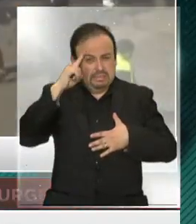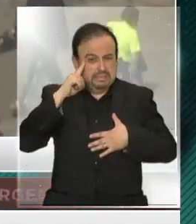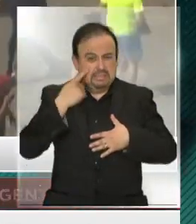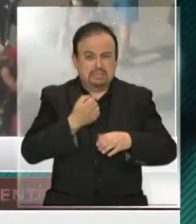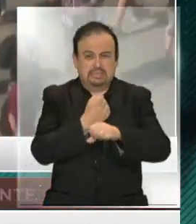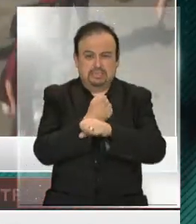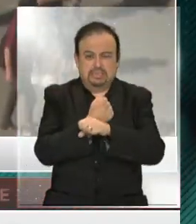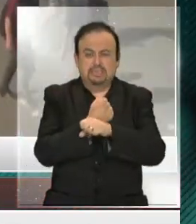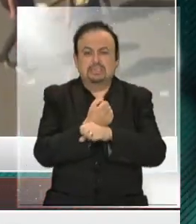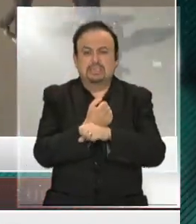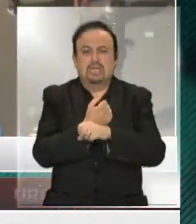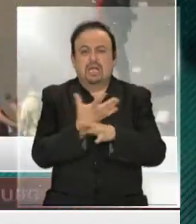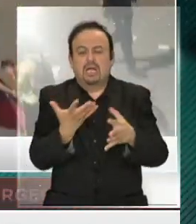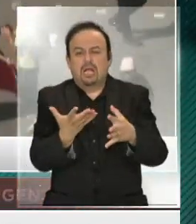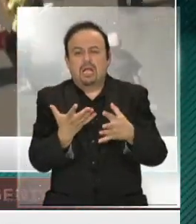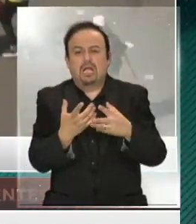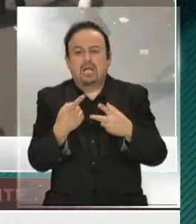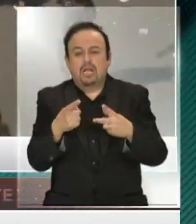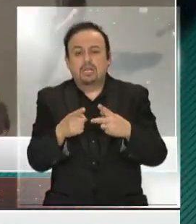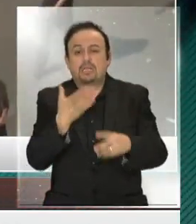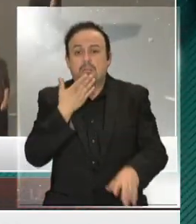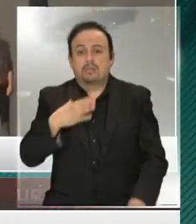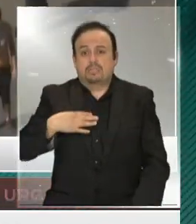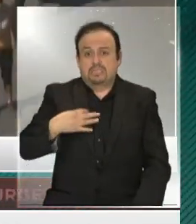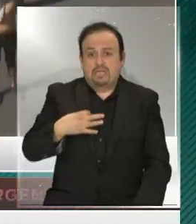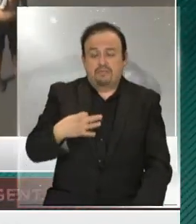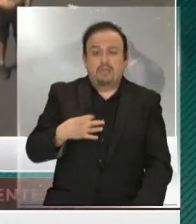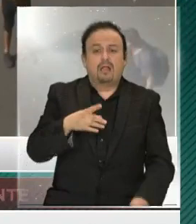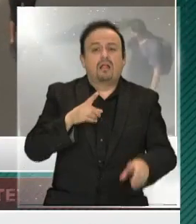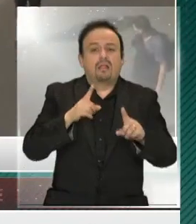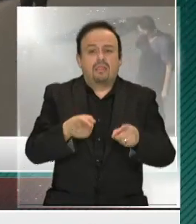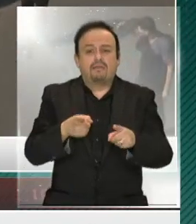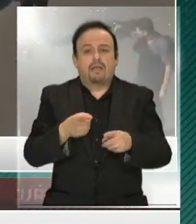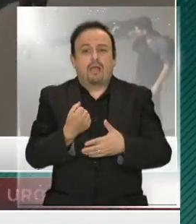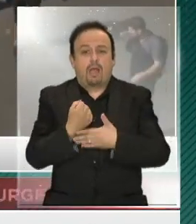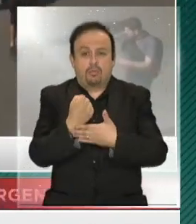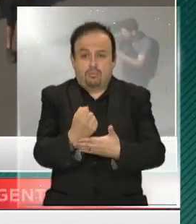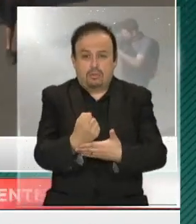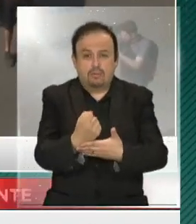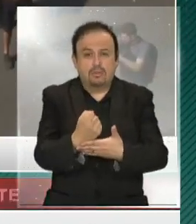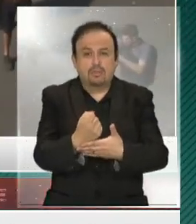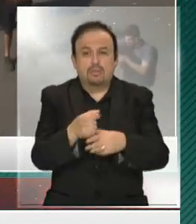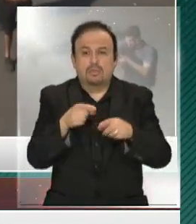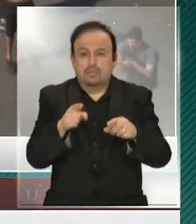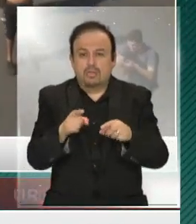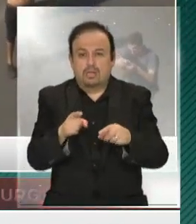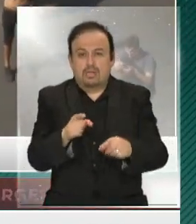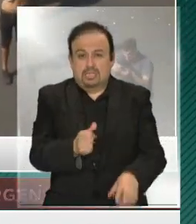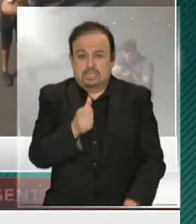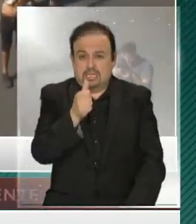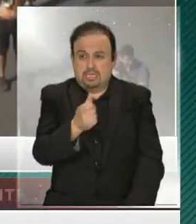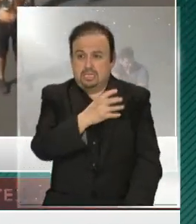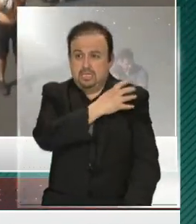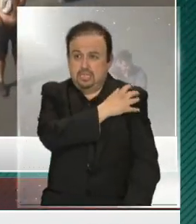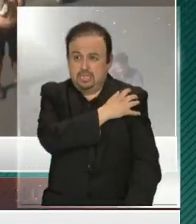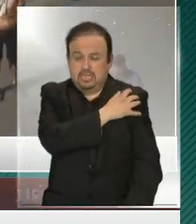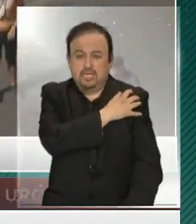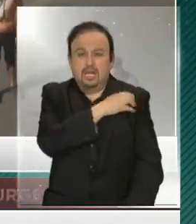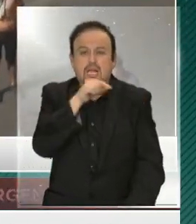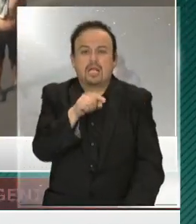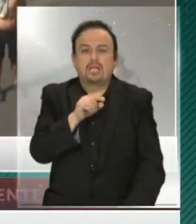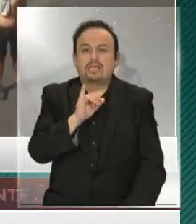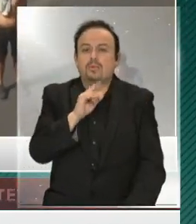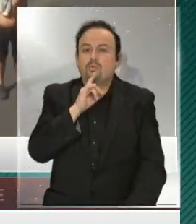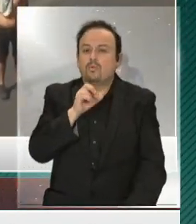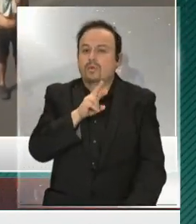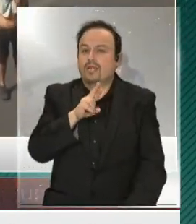el ministro del interior sino que también civiles que han debido recibir asistencia el general de iturriaga andrés ha confirmado